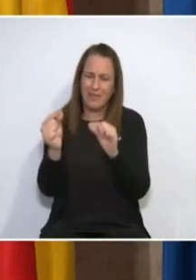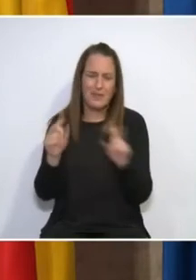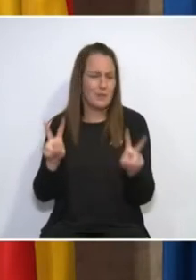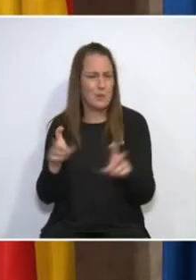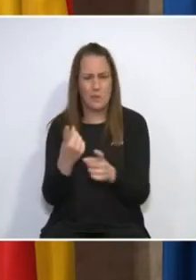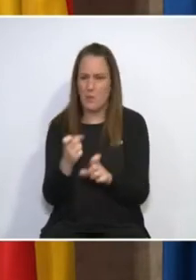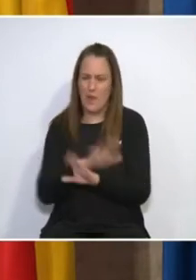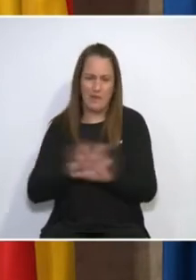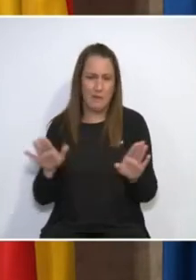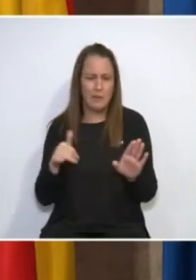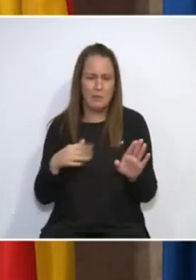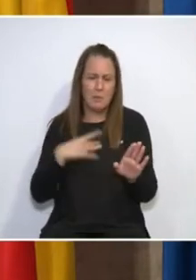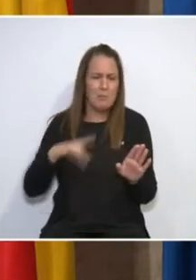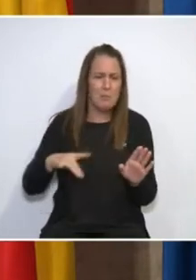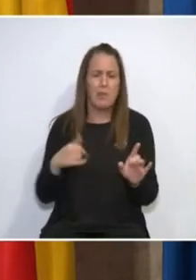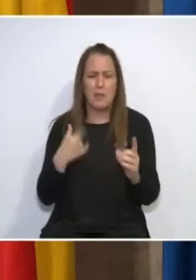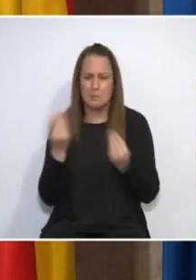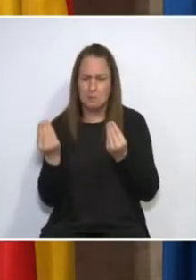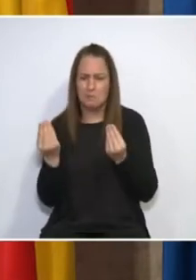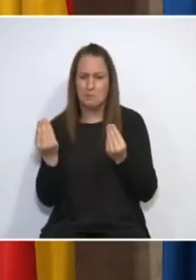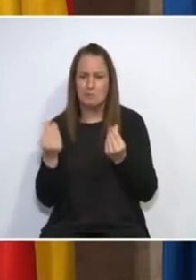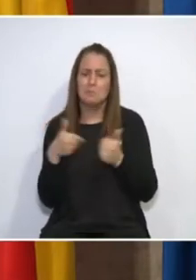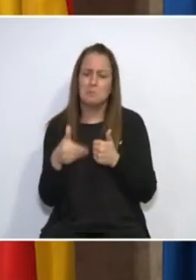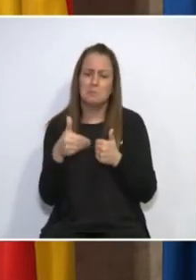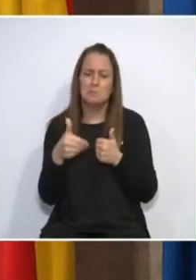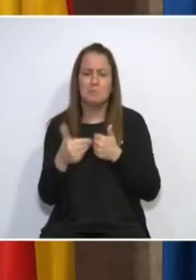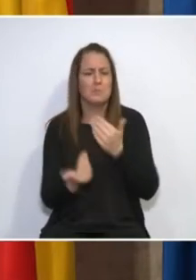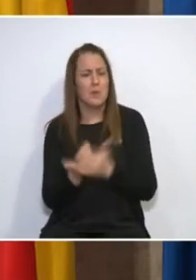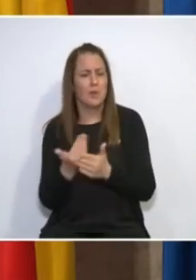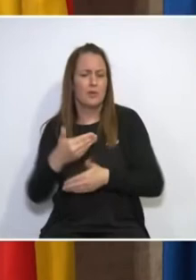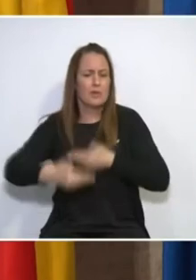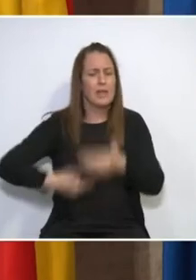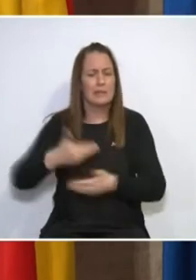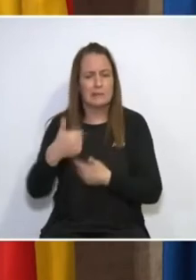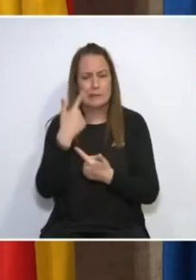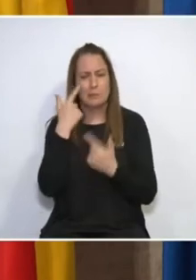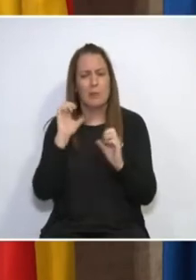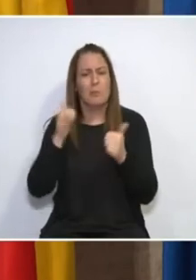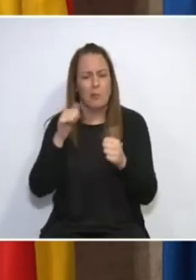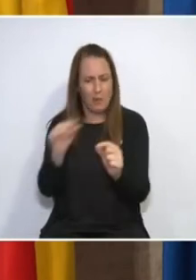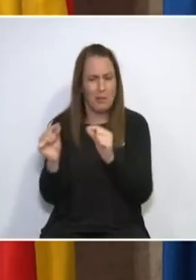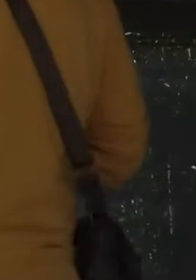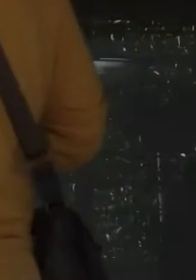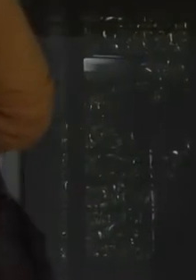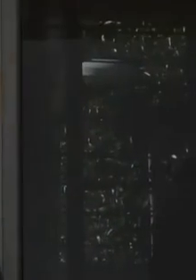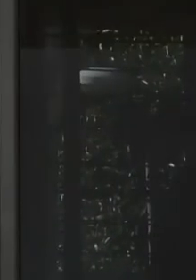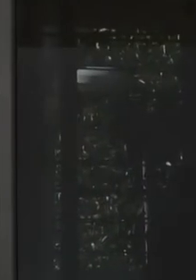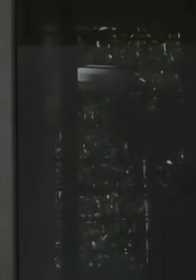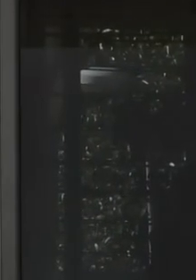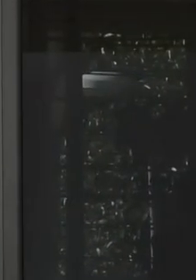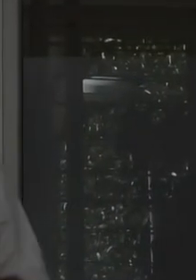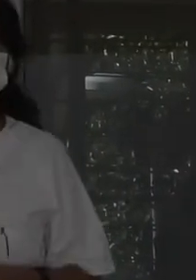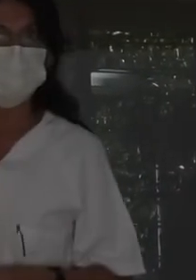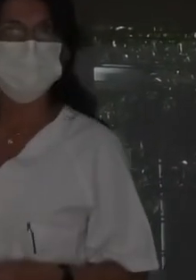introducir por supuesto en días pero ahora es dar a él que la norma que ya es la que ya el gobierno